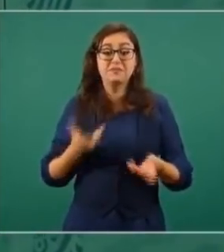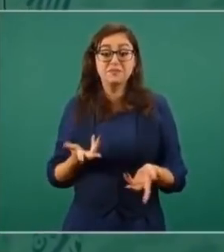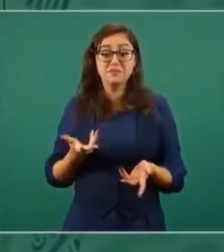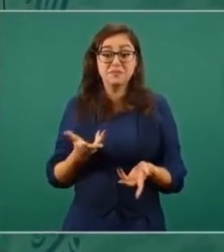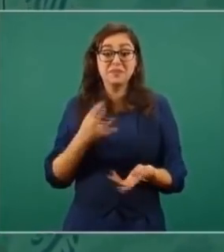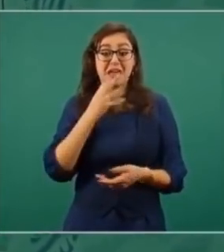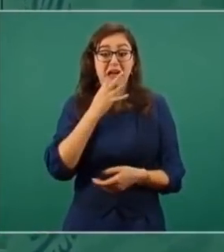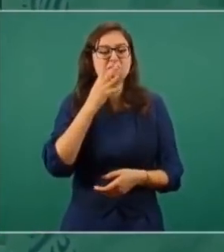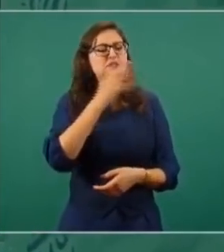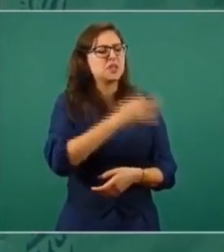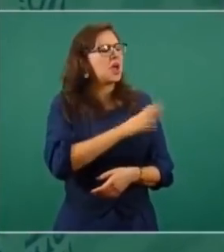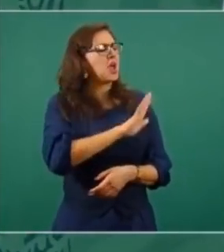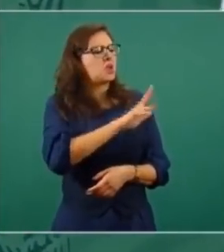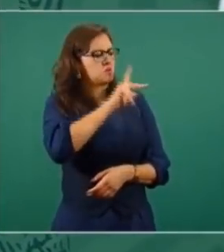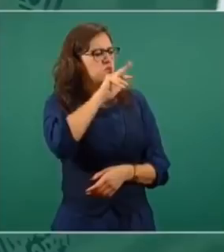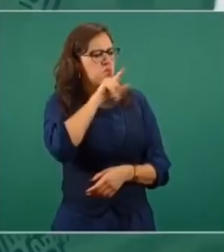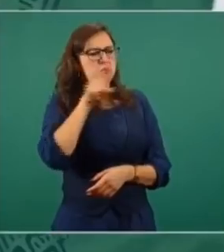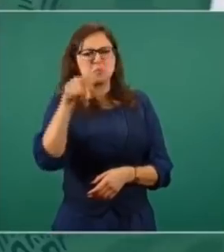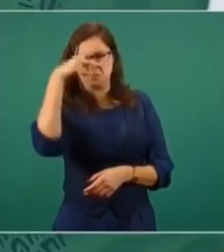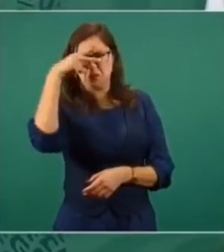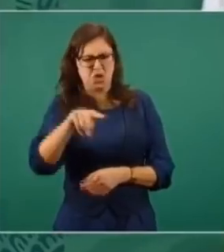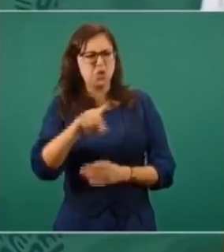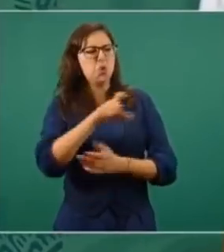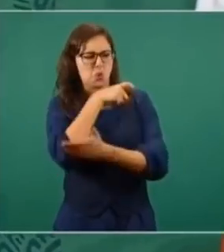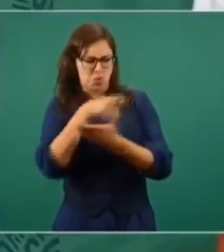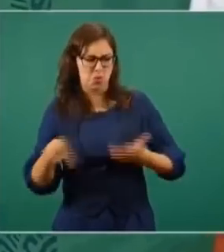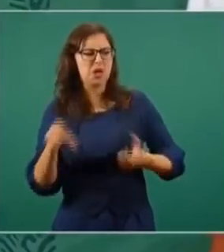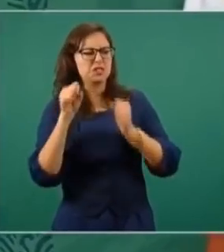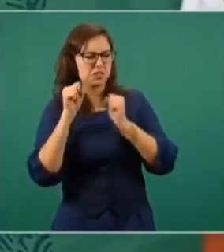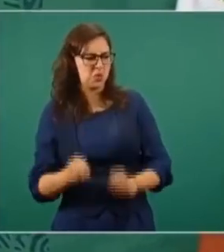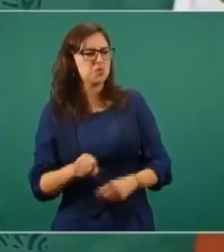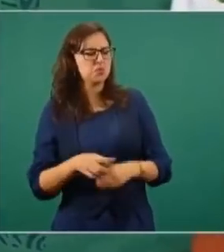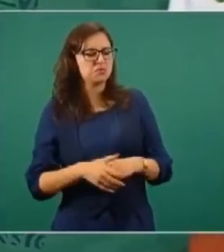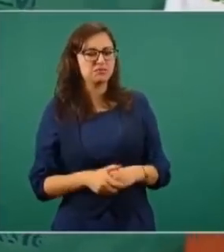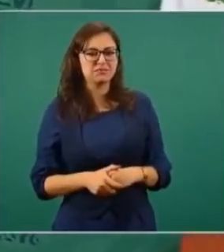México para comprar el gas.